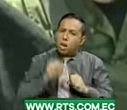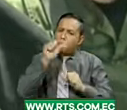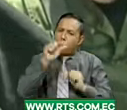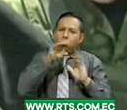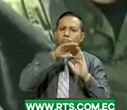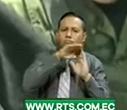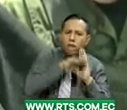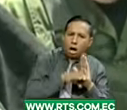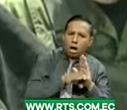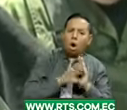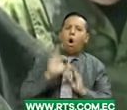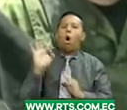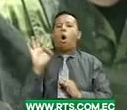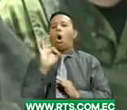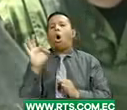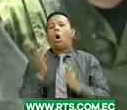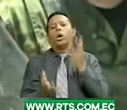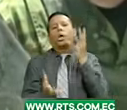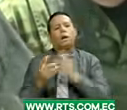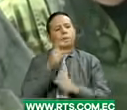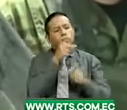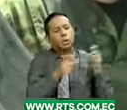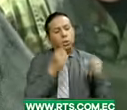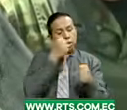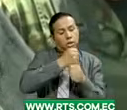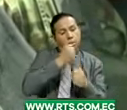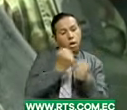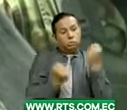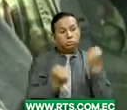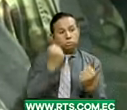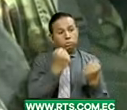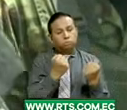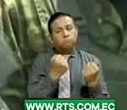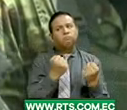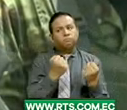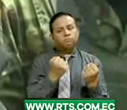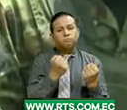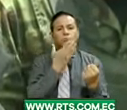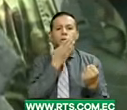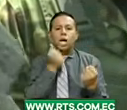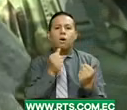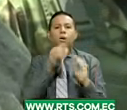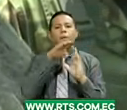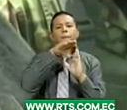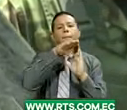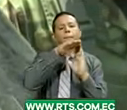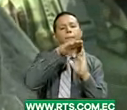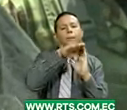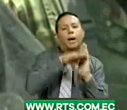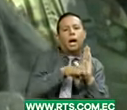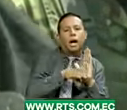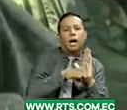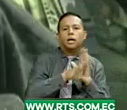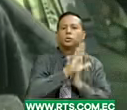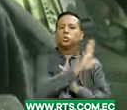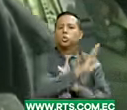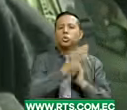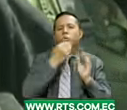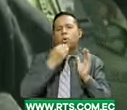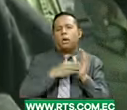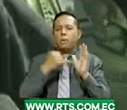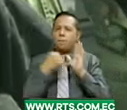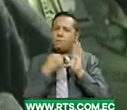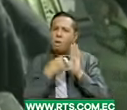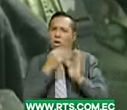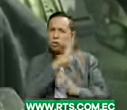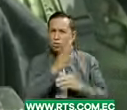busquemos una compensación para los transportistas bajando los precios a las importaciones de sus vehículos. Hay una serie de